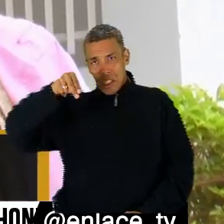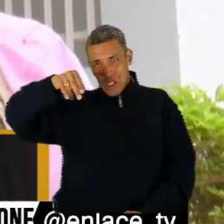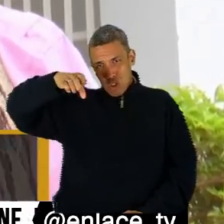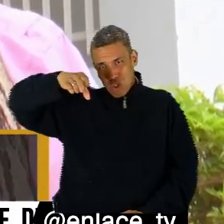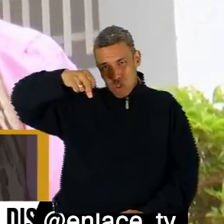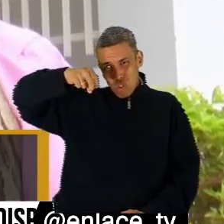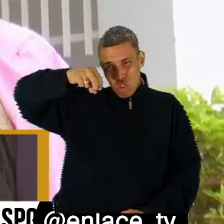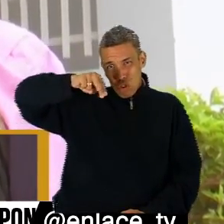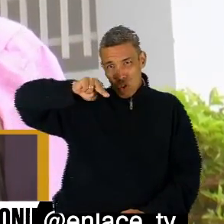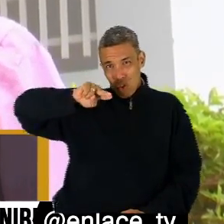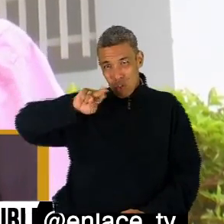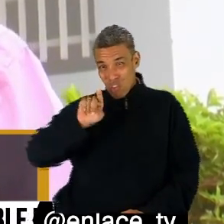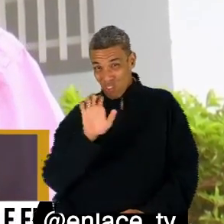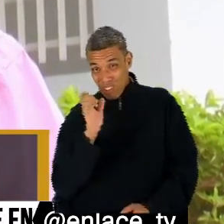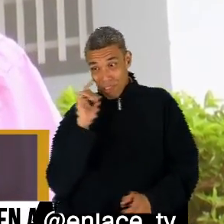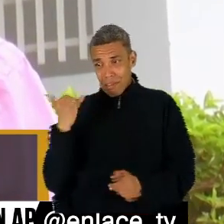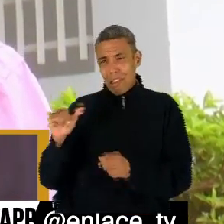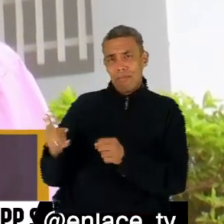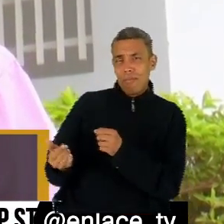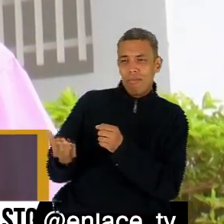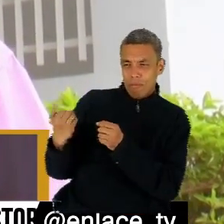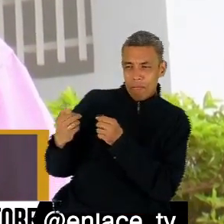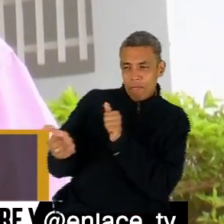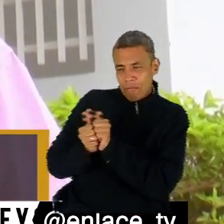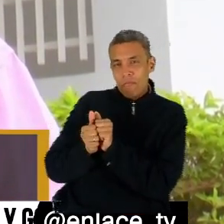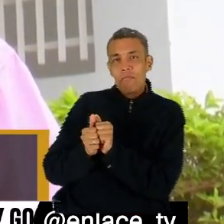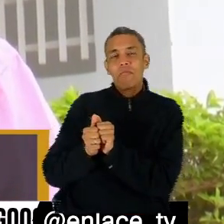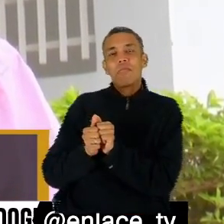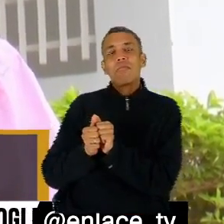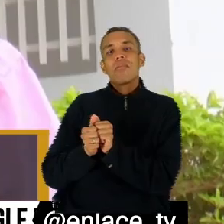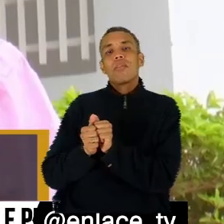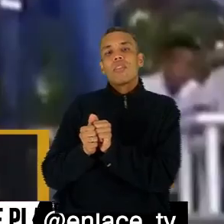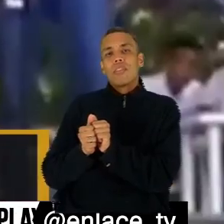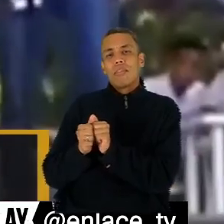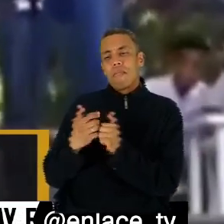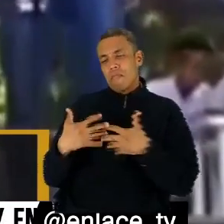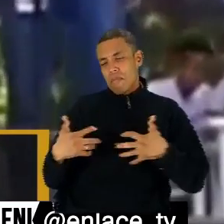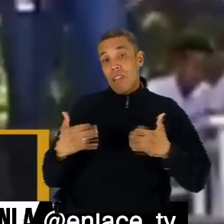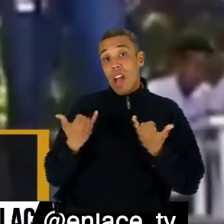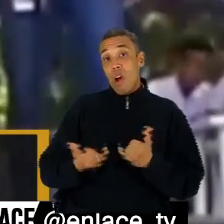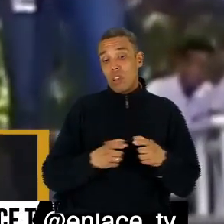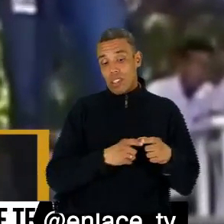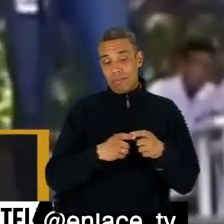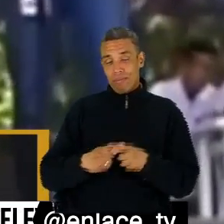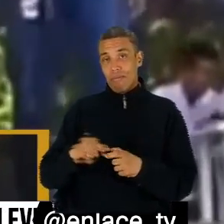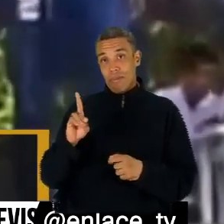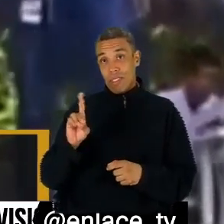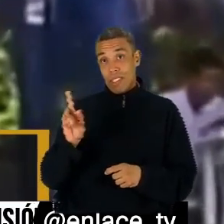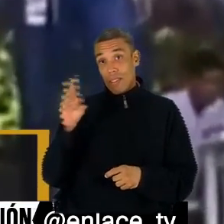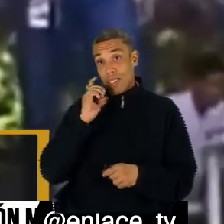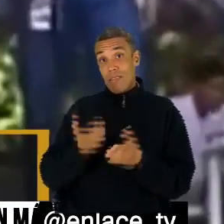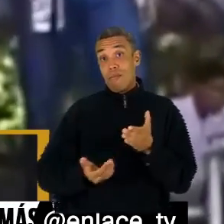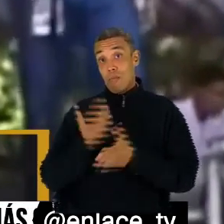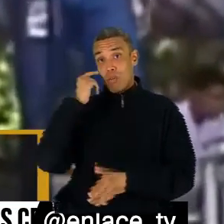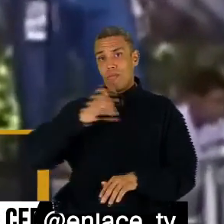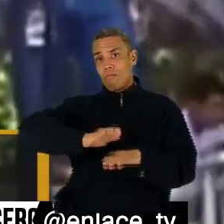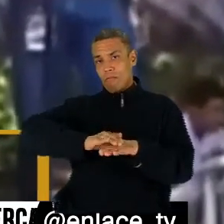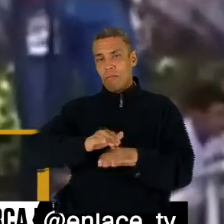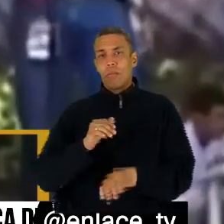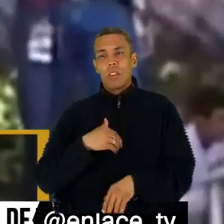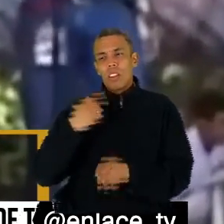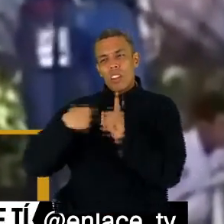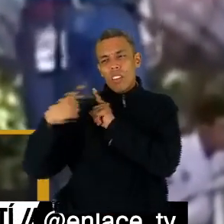un 70 y 80% de su trabajo en la parte musical. Sammy Ariza, destacado por su participación en la pasada versión